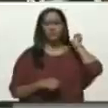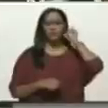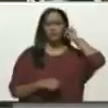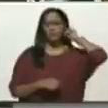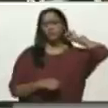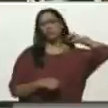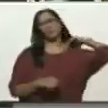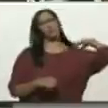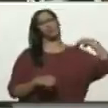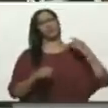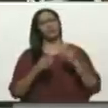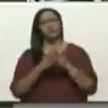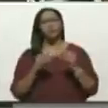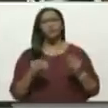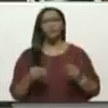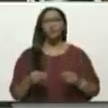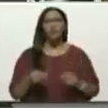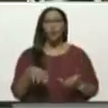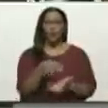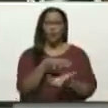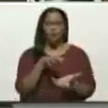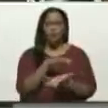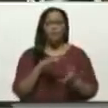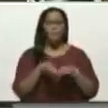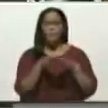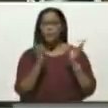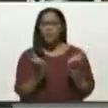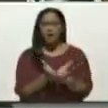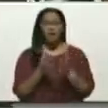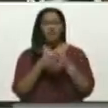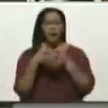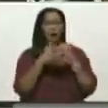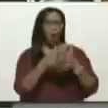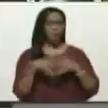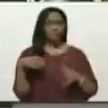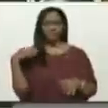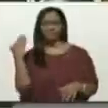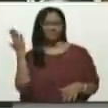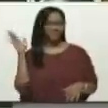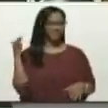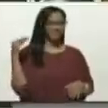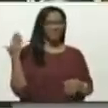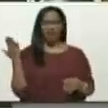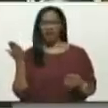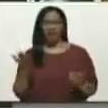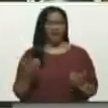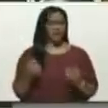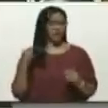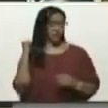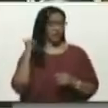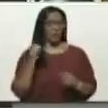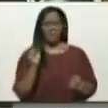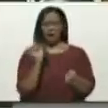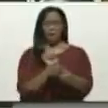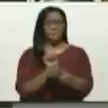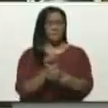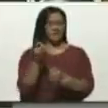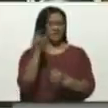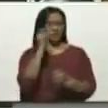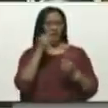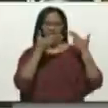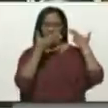una trama mundial. Estados Unidos ha quedado muy mal, más allá del hecho de habérselo llevado, de haberlo